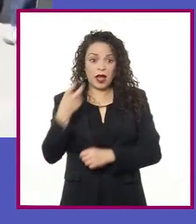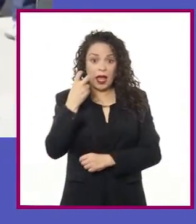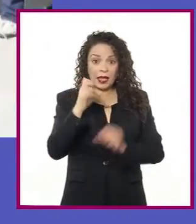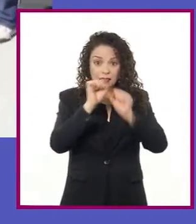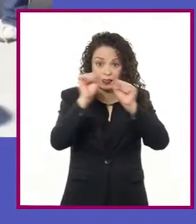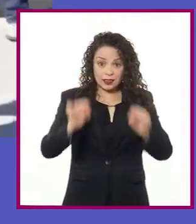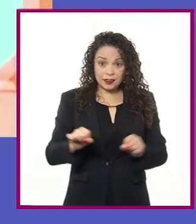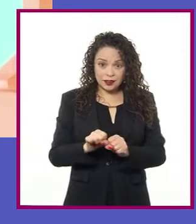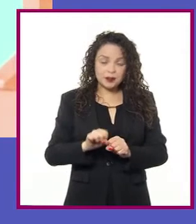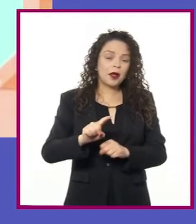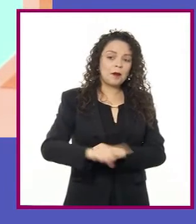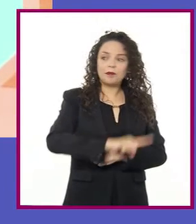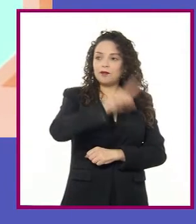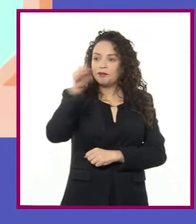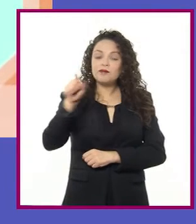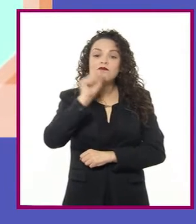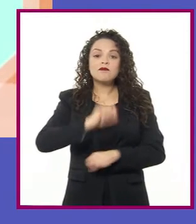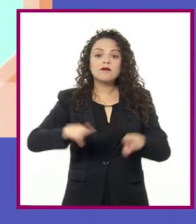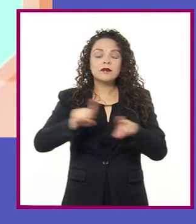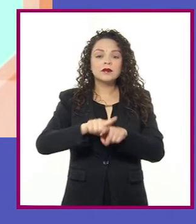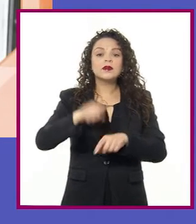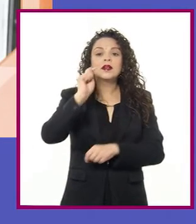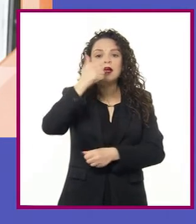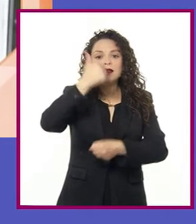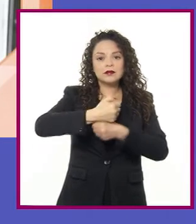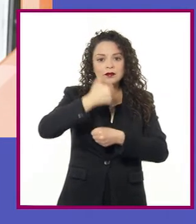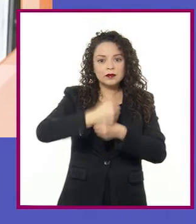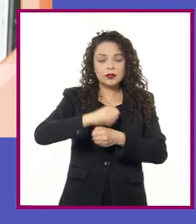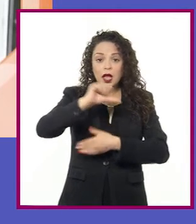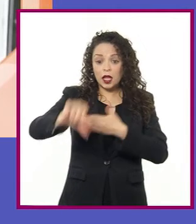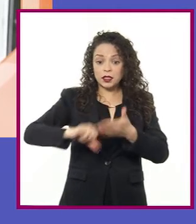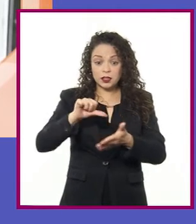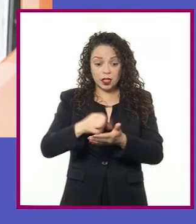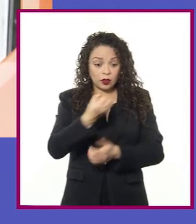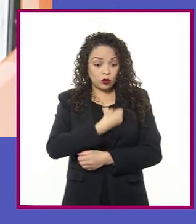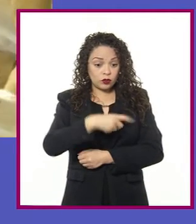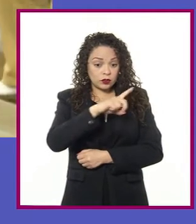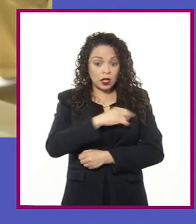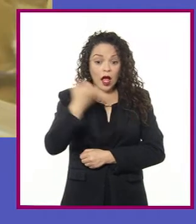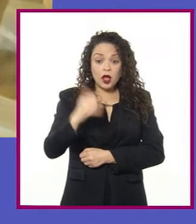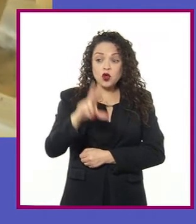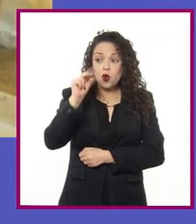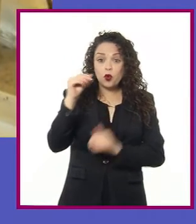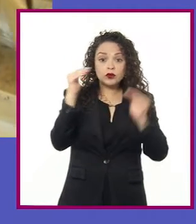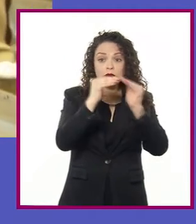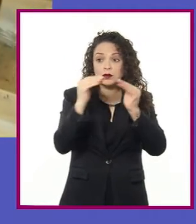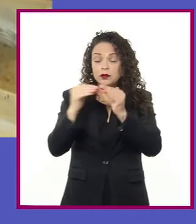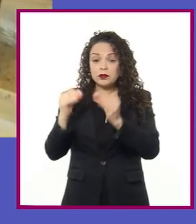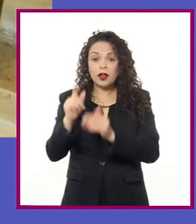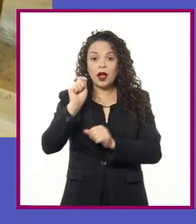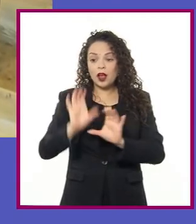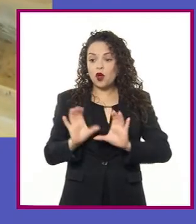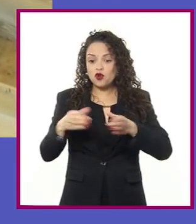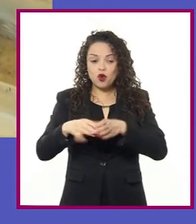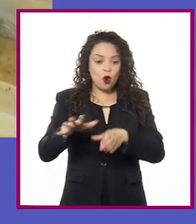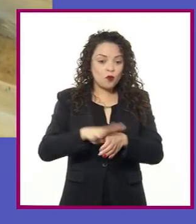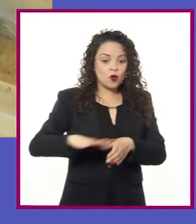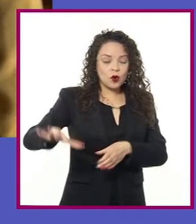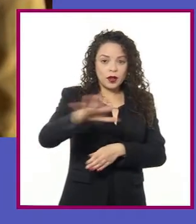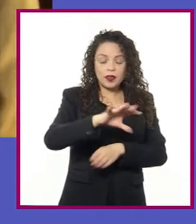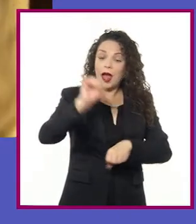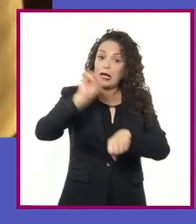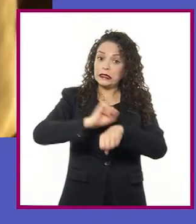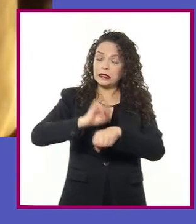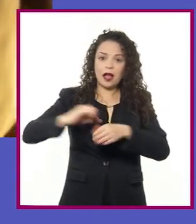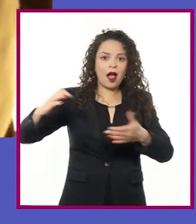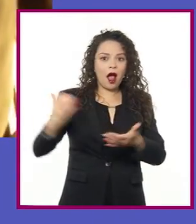a la escuela primaria, al centro de salud y a 80 hogares de la comunidad. La secundaria ganó la certificación